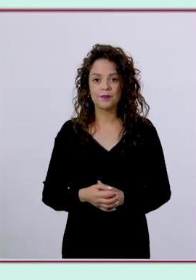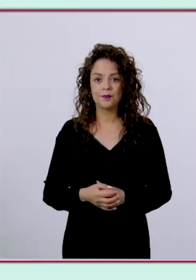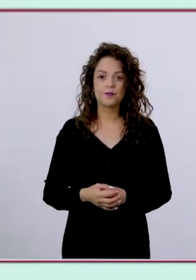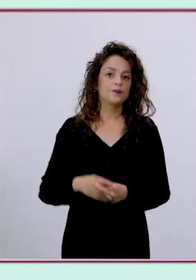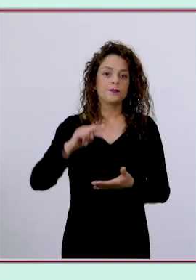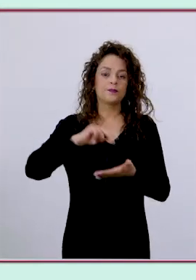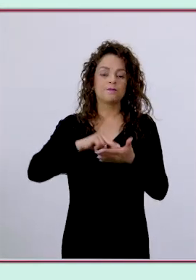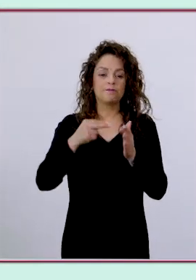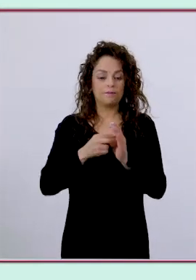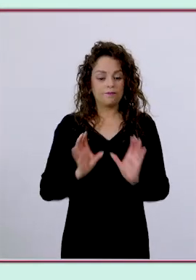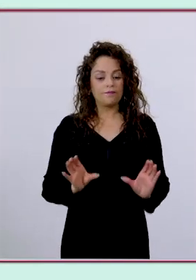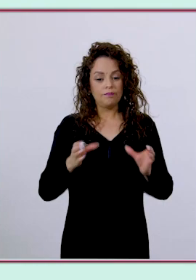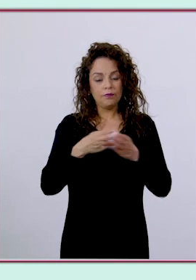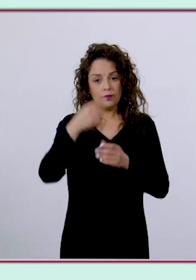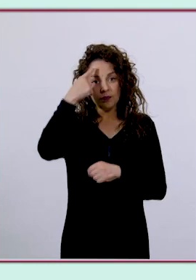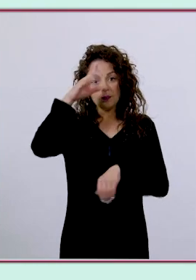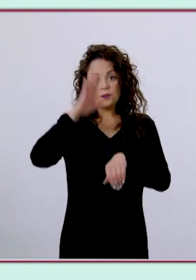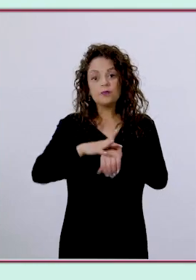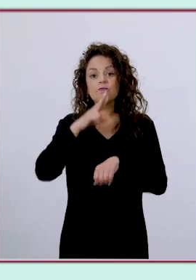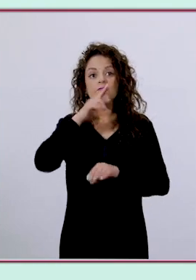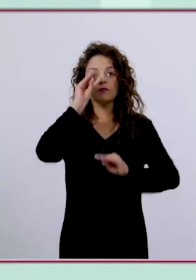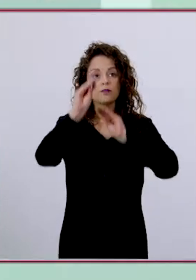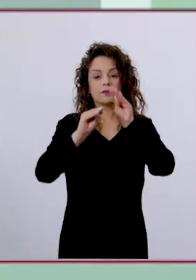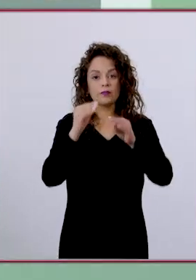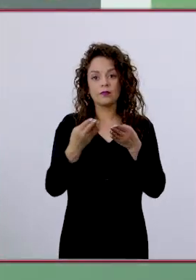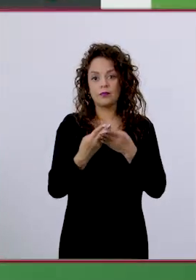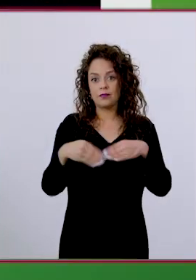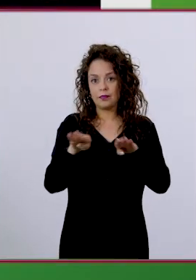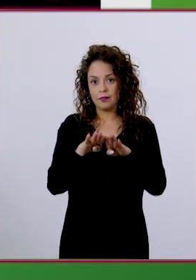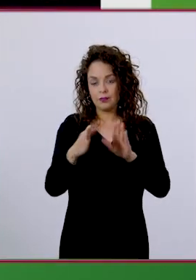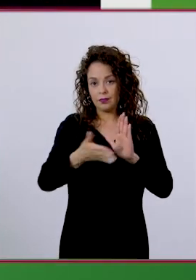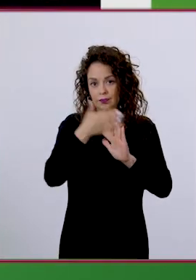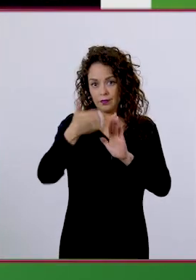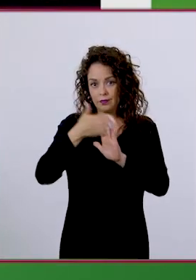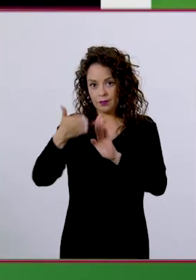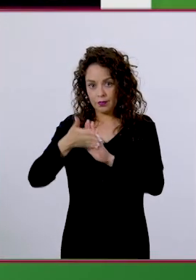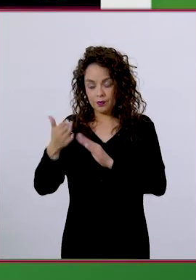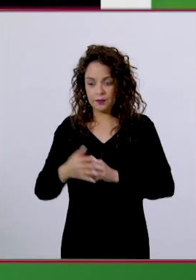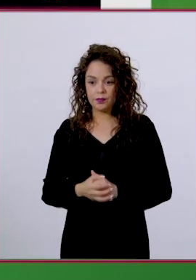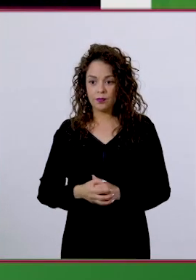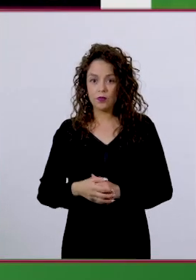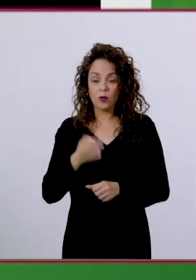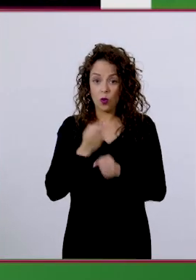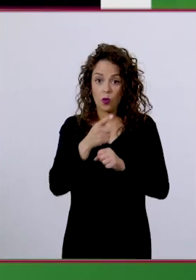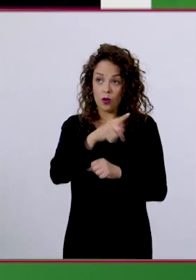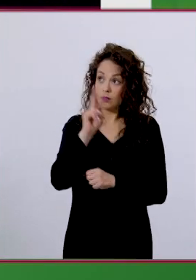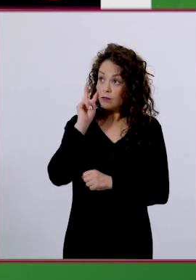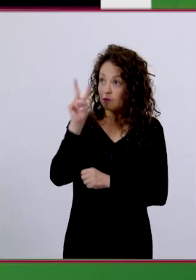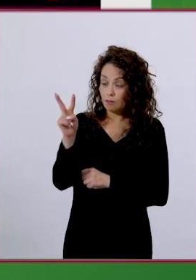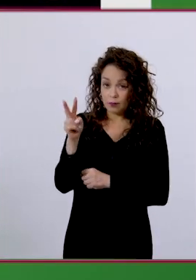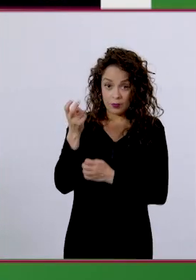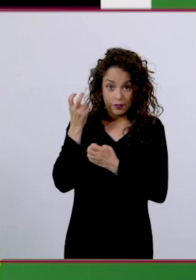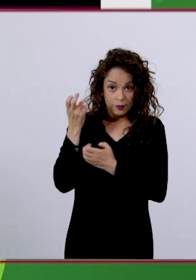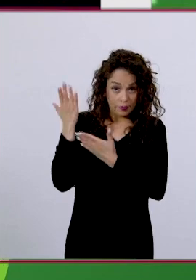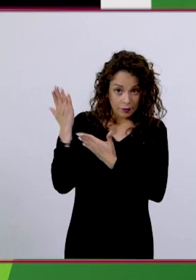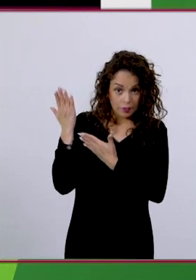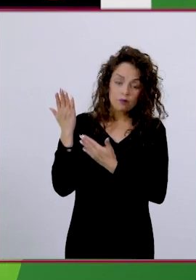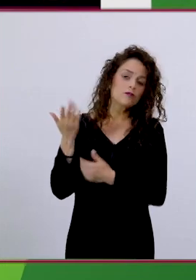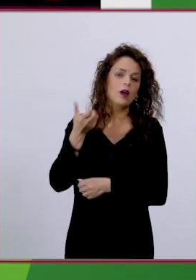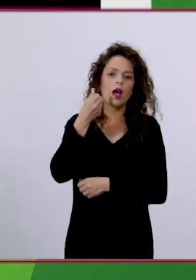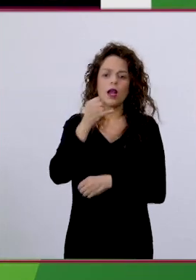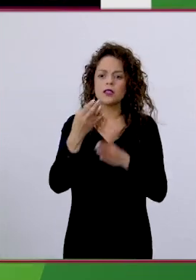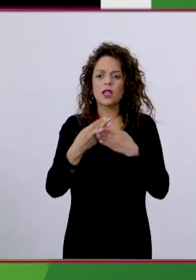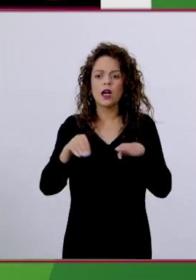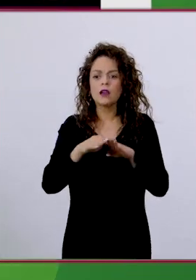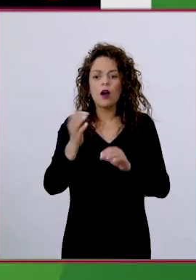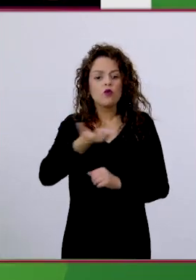Arquitectura comunitaria para el mejoramiento de la vivienda. Esto que vemos aquí es una vivienda completamente tradicional de